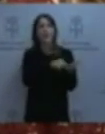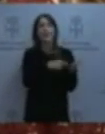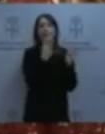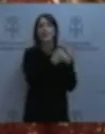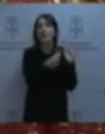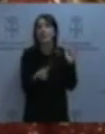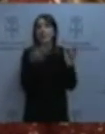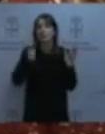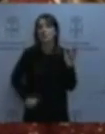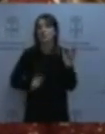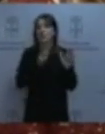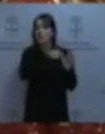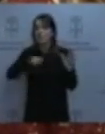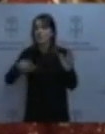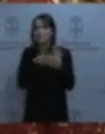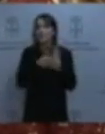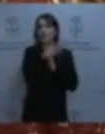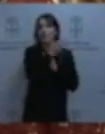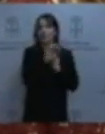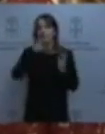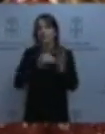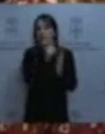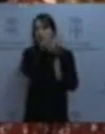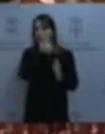sueldo mensual era de 50.000 euros al mes.